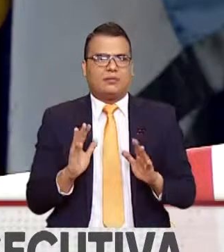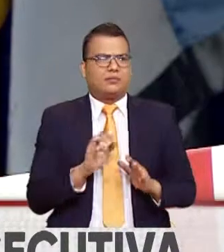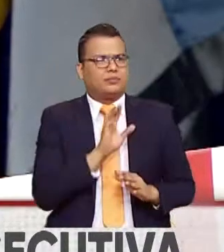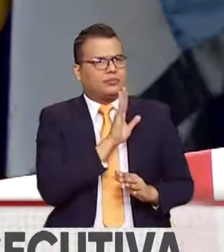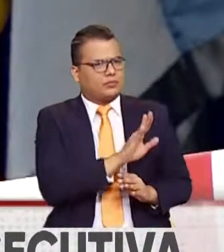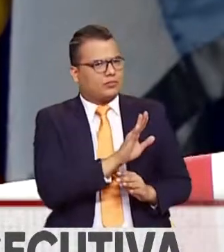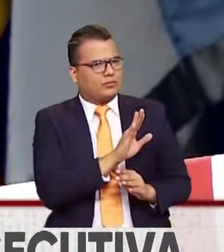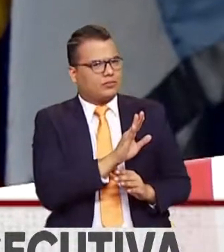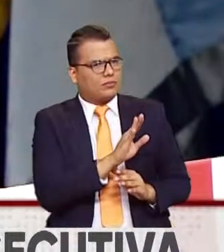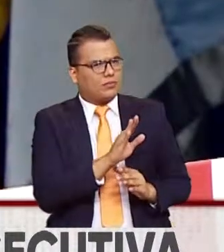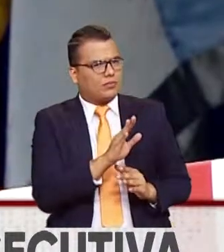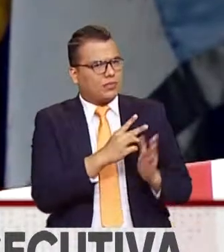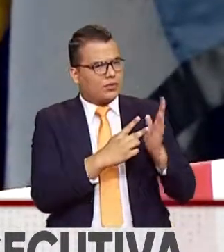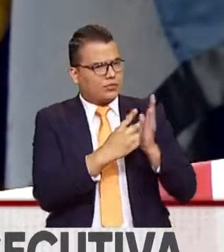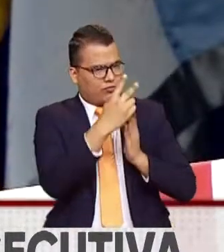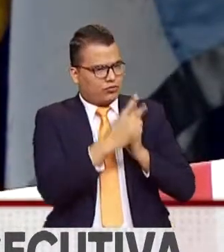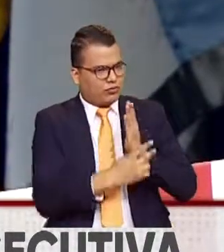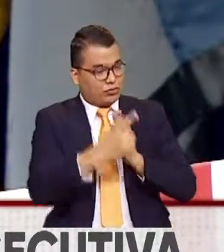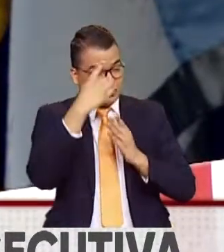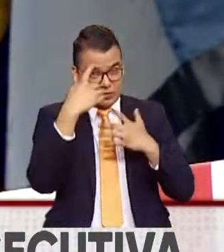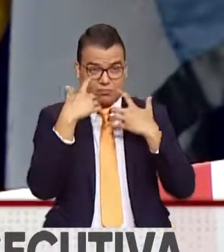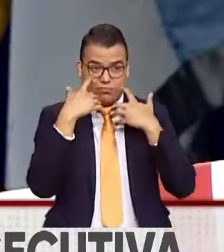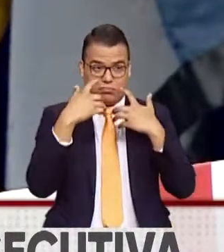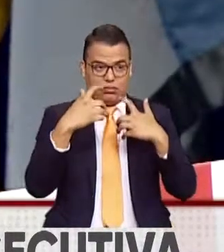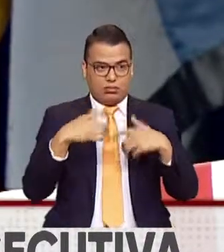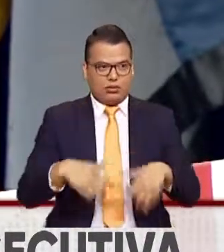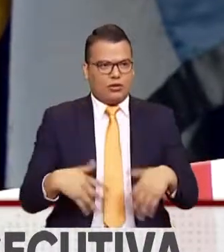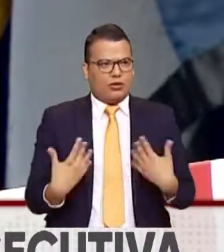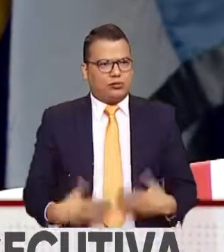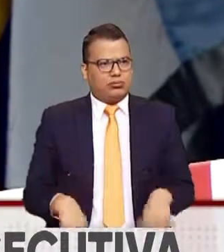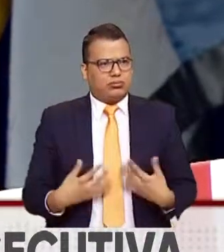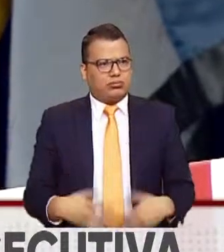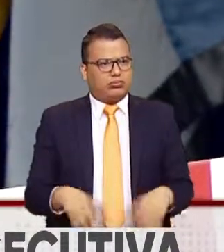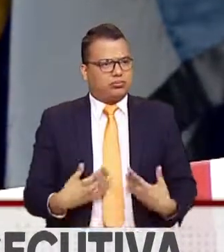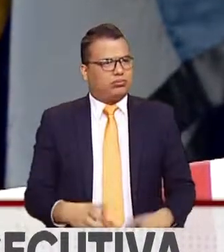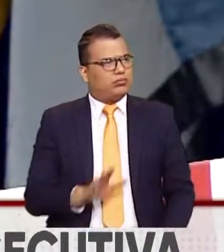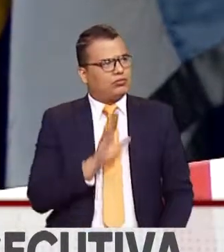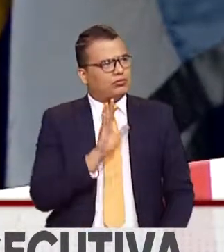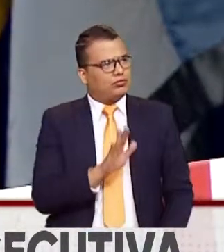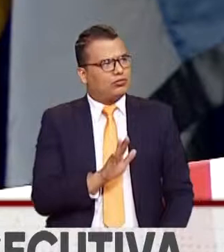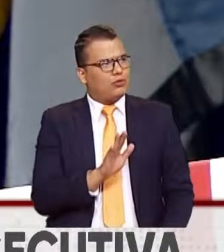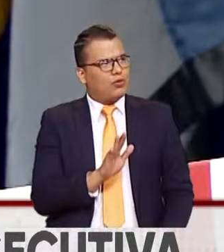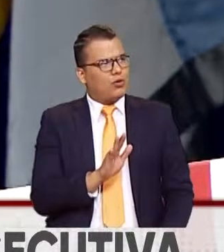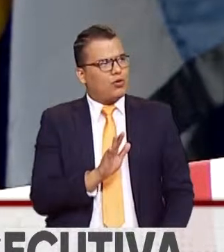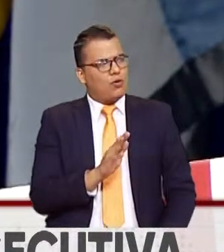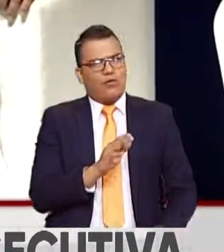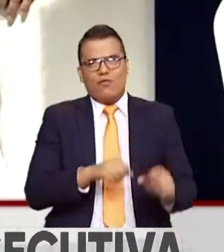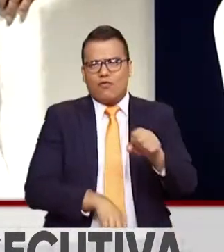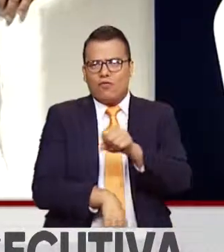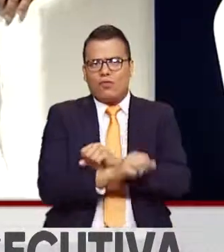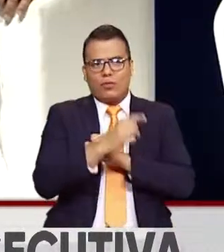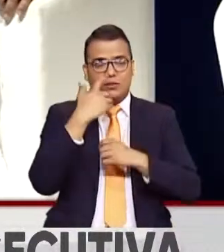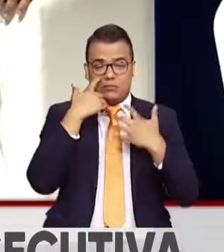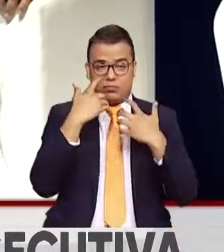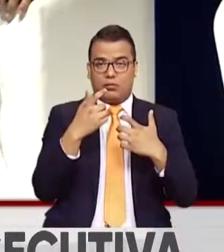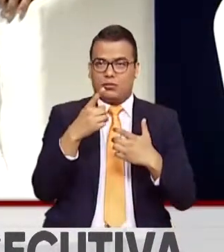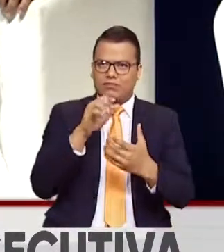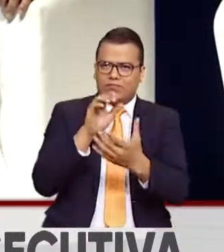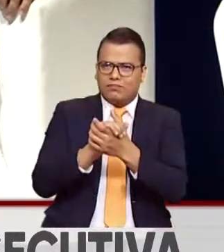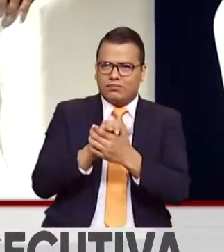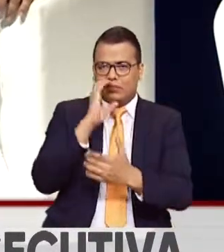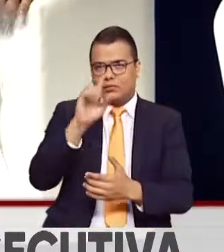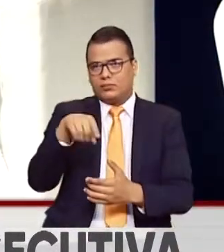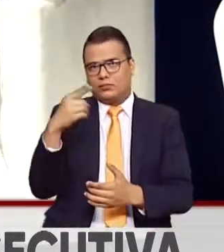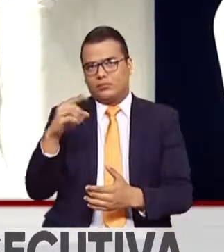su excelente y brillante proyecto que le cambió la historia el fútbol universal con ese barcelona de joan laporta el hecho de tener usted una gran amistad con johan